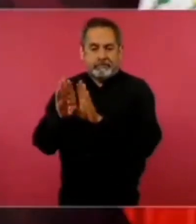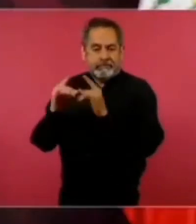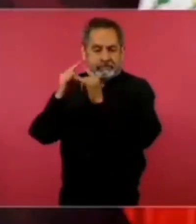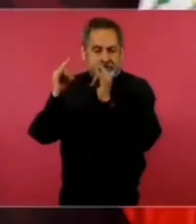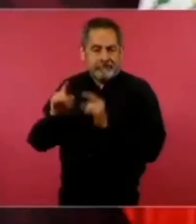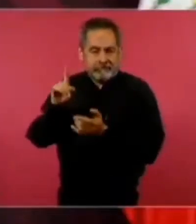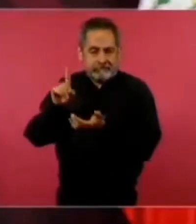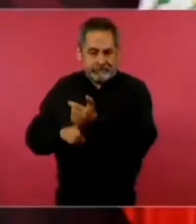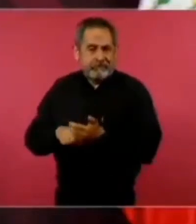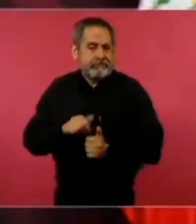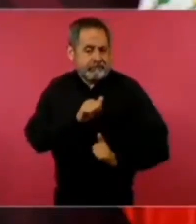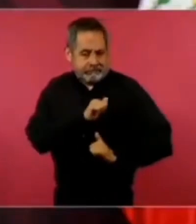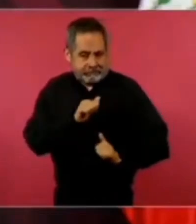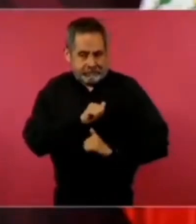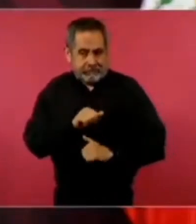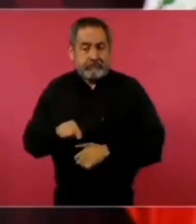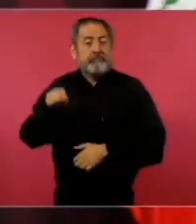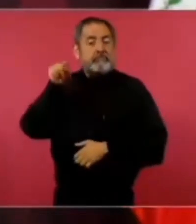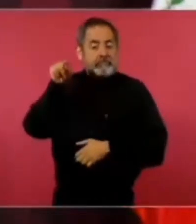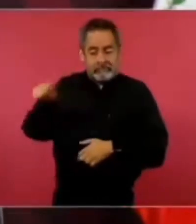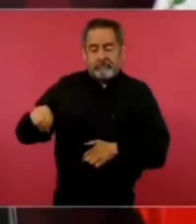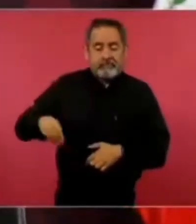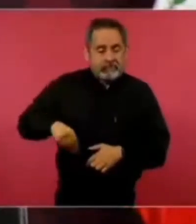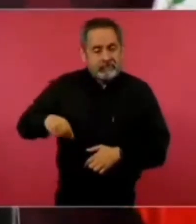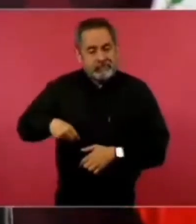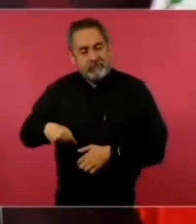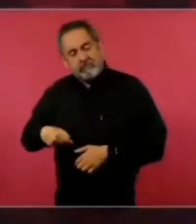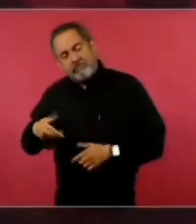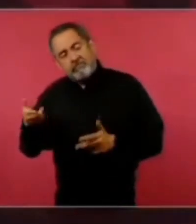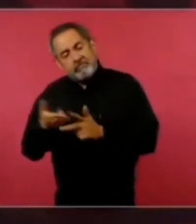y que fue el ejército. Incluso